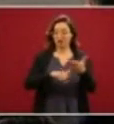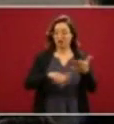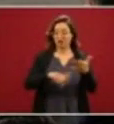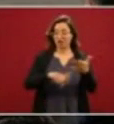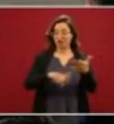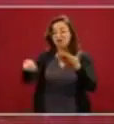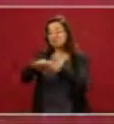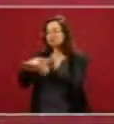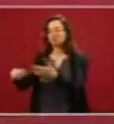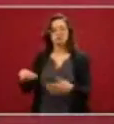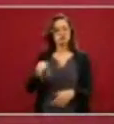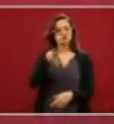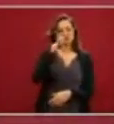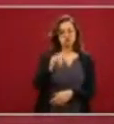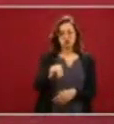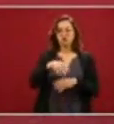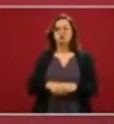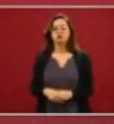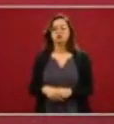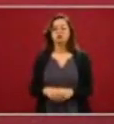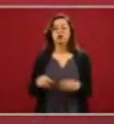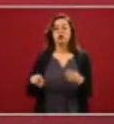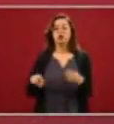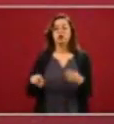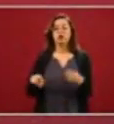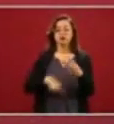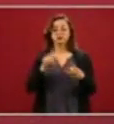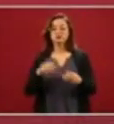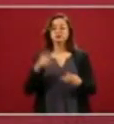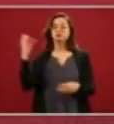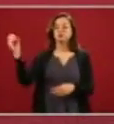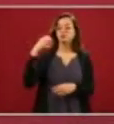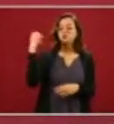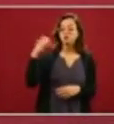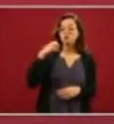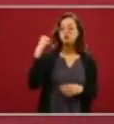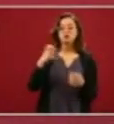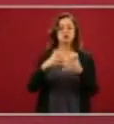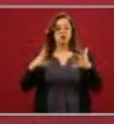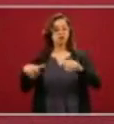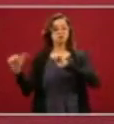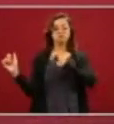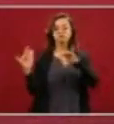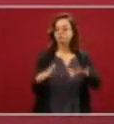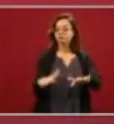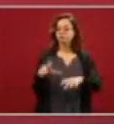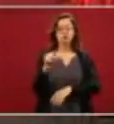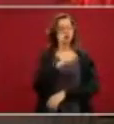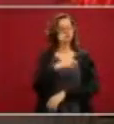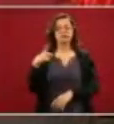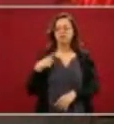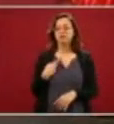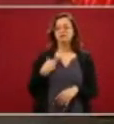Tercero, no acudir a eventos de concentración masiva, que se ha puesto el punto de corte en 5,000 o